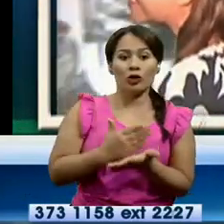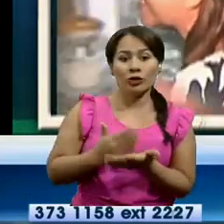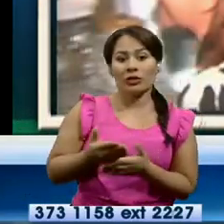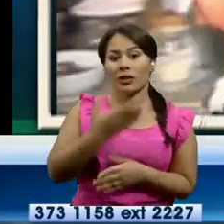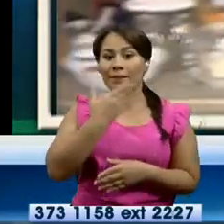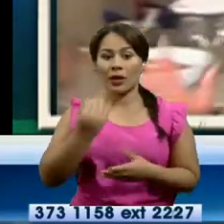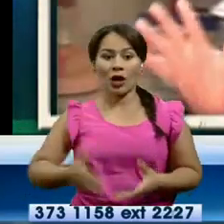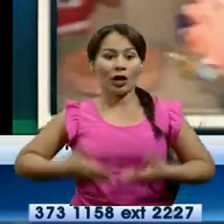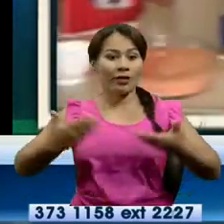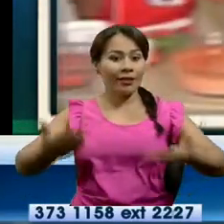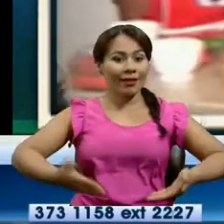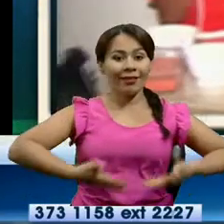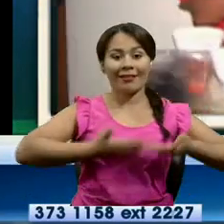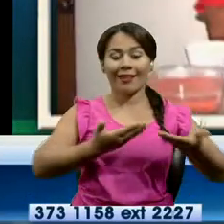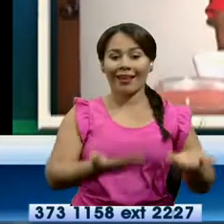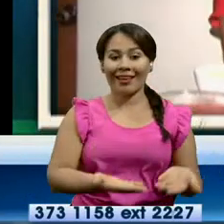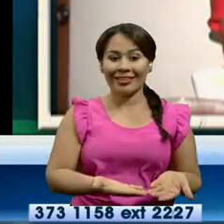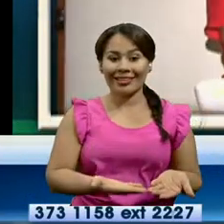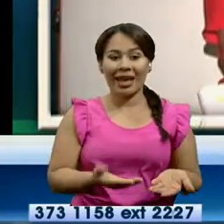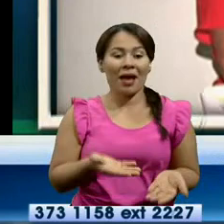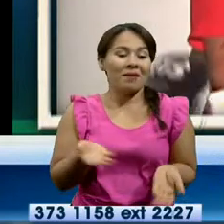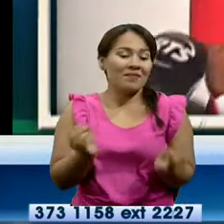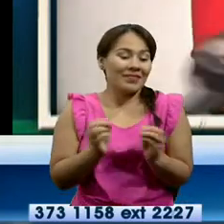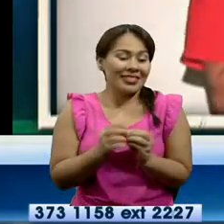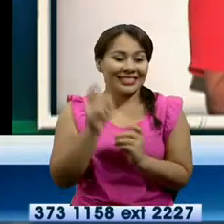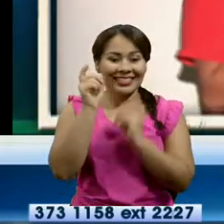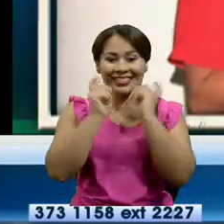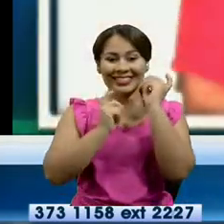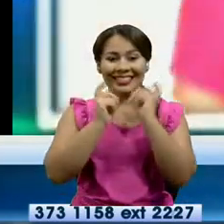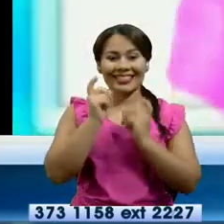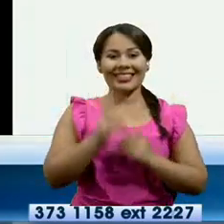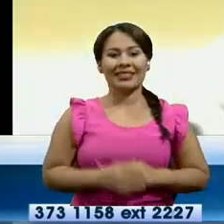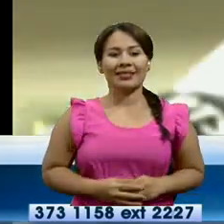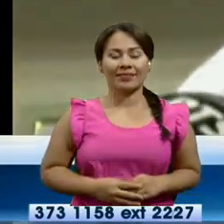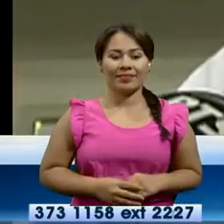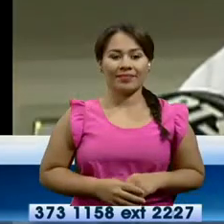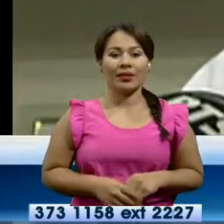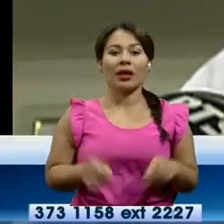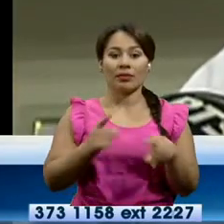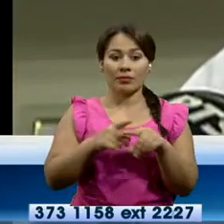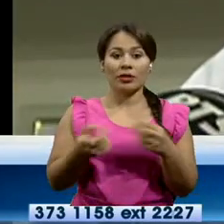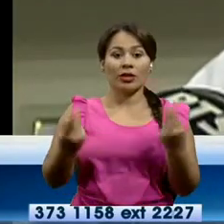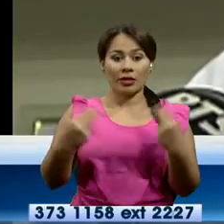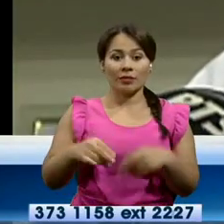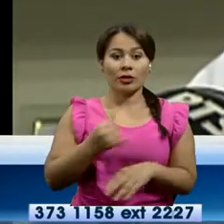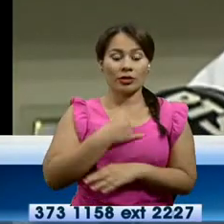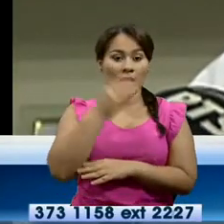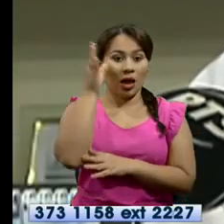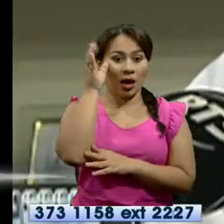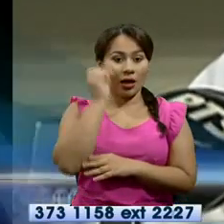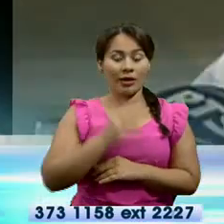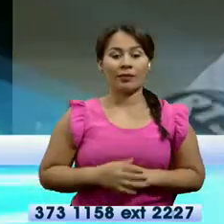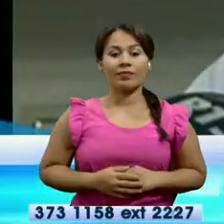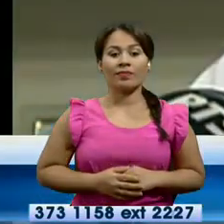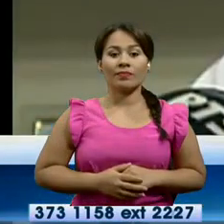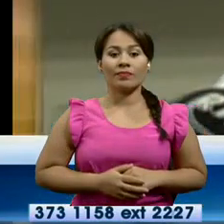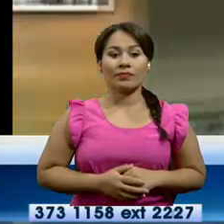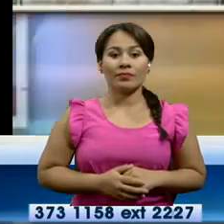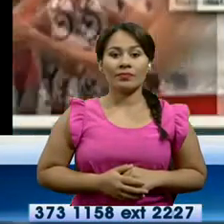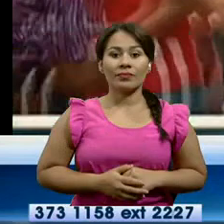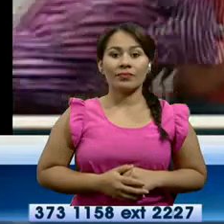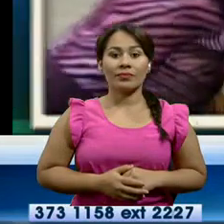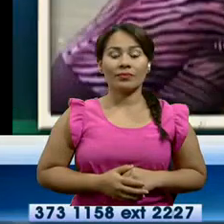cosas, la más simpática del barrio, esa es la madrina. Pero también yo diría la más sabia. ¿Por qué?